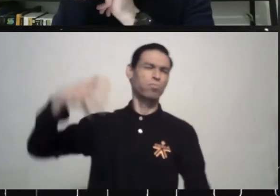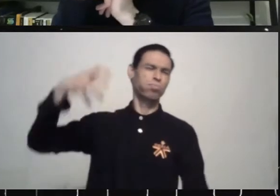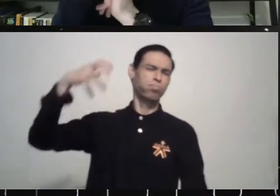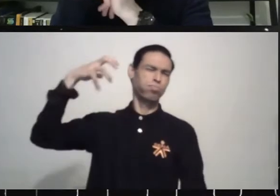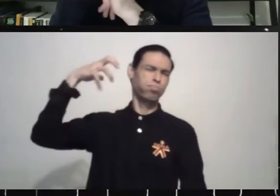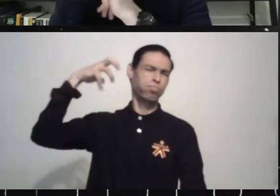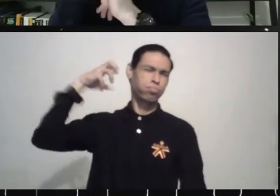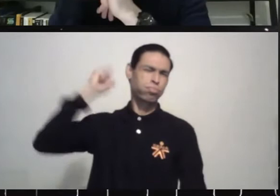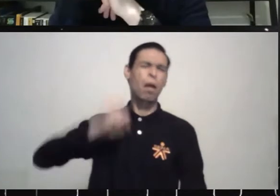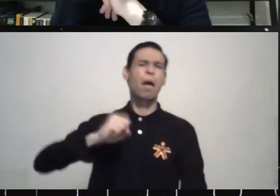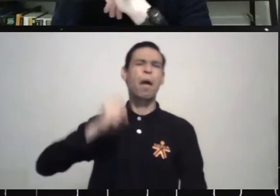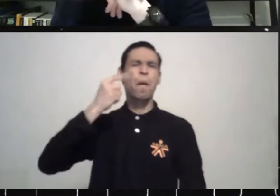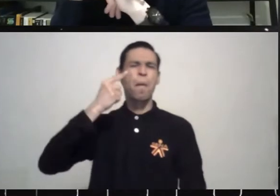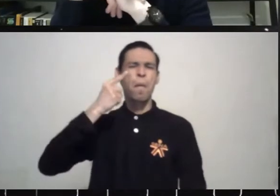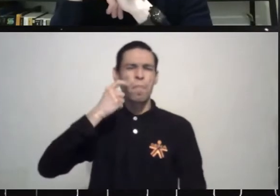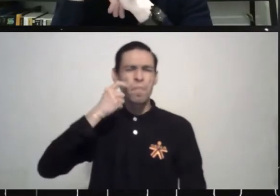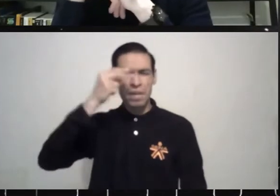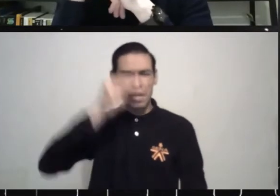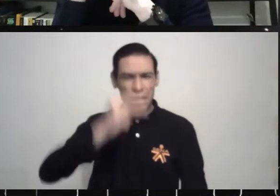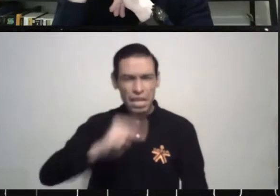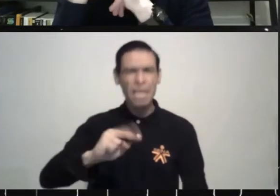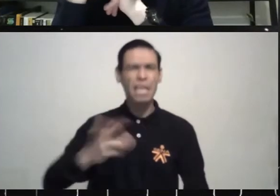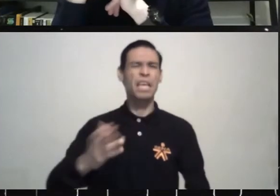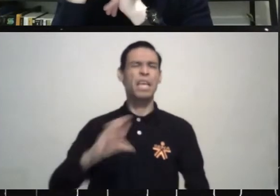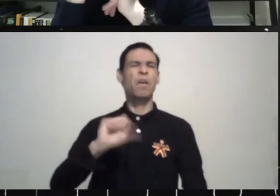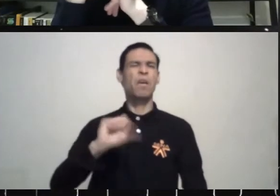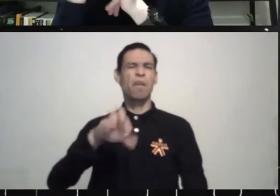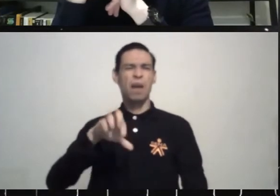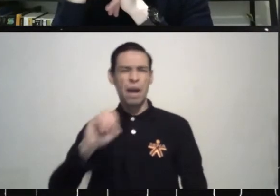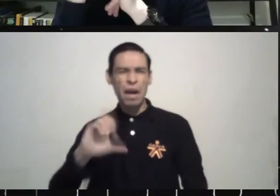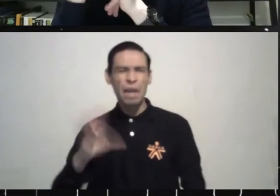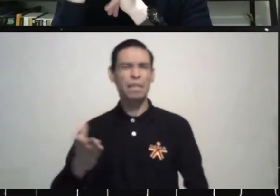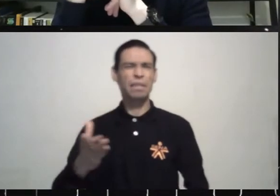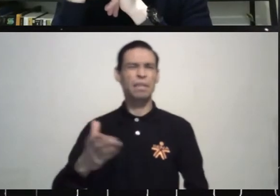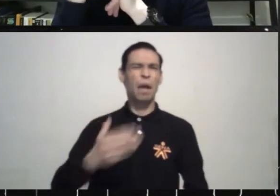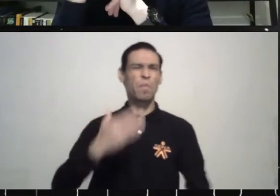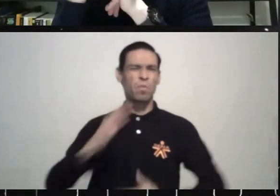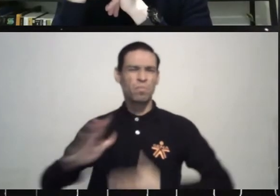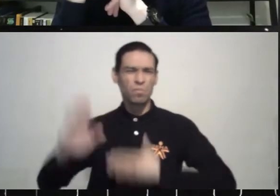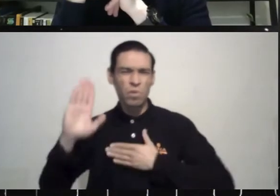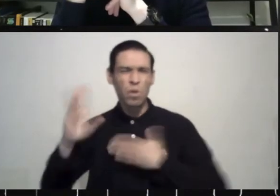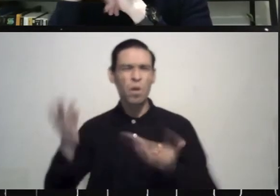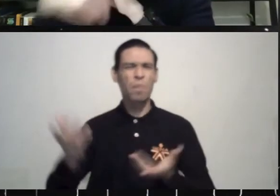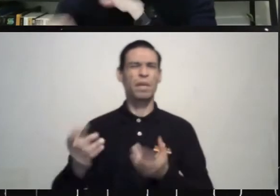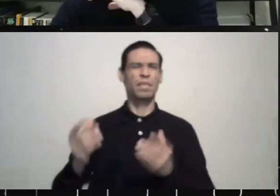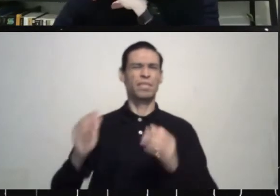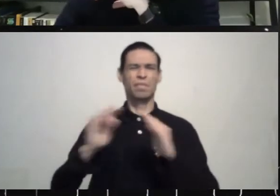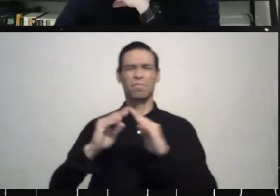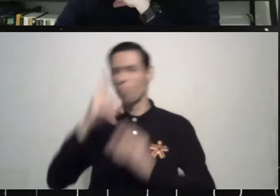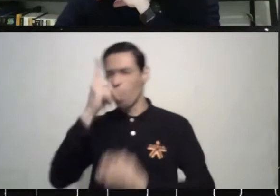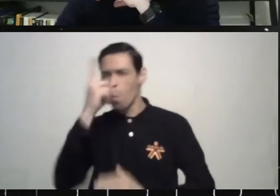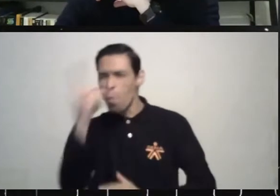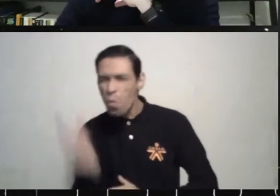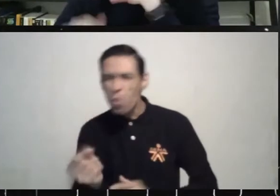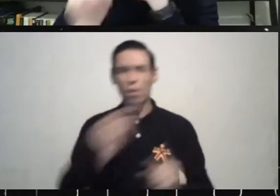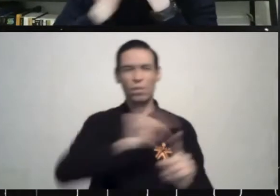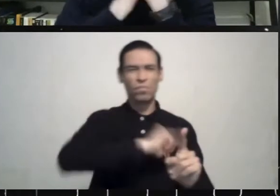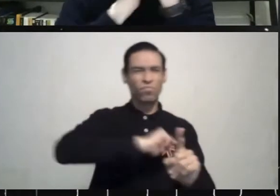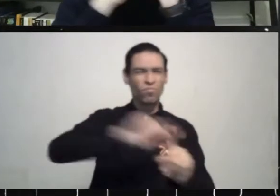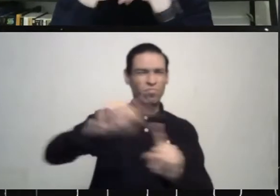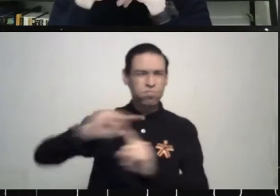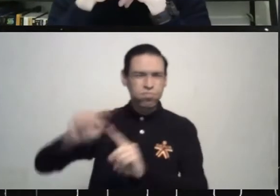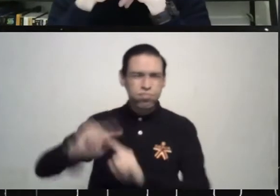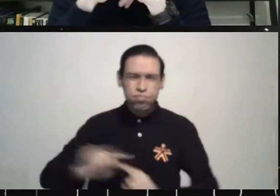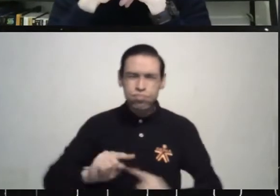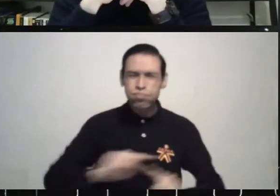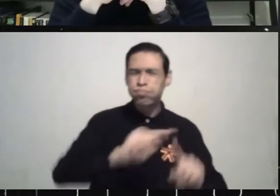Patrón del Mal, El Capo, La Reina del Sur, La Promesa, Vecinos, La Bruja, El Control Antes del Fuego, Que Viva la